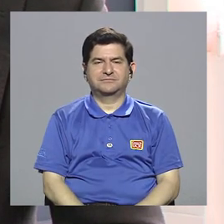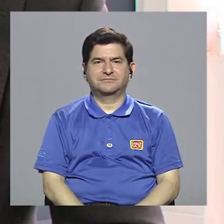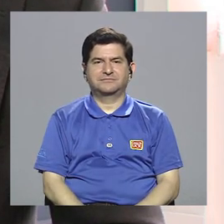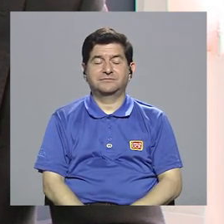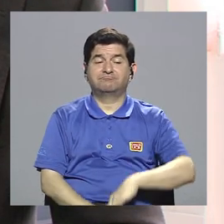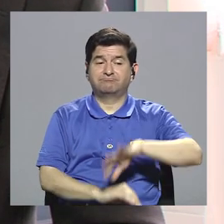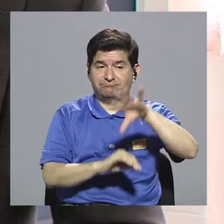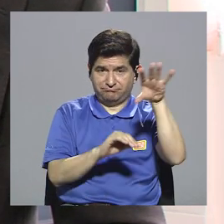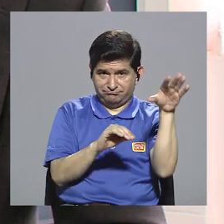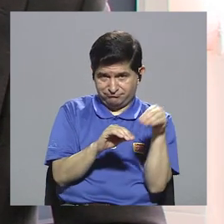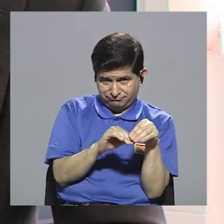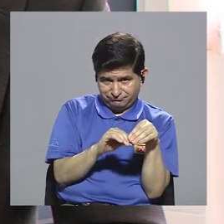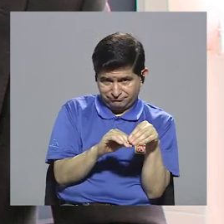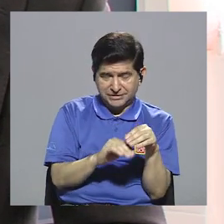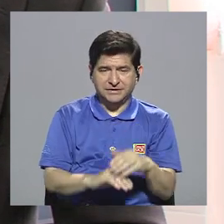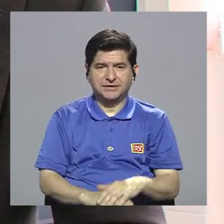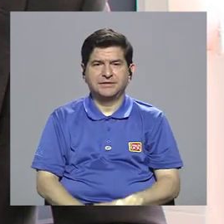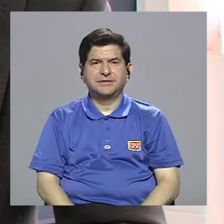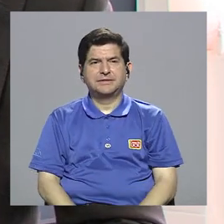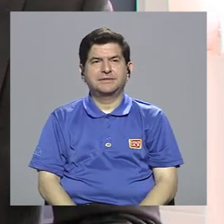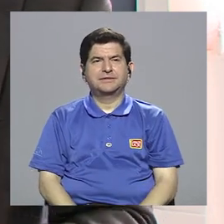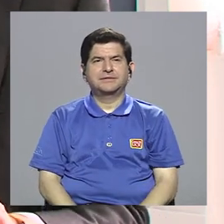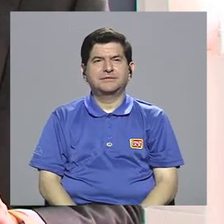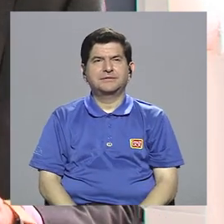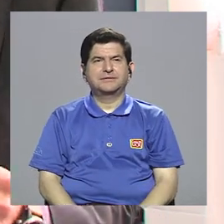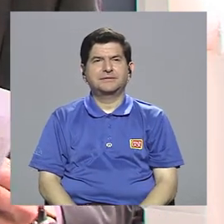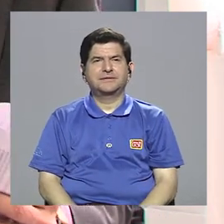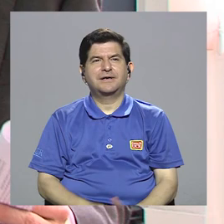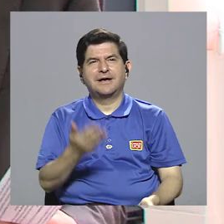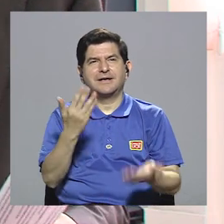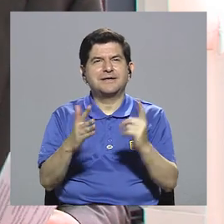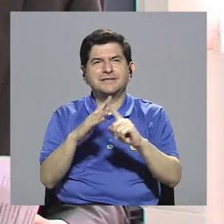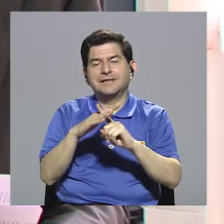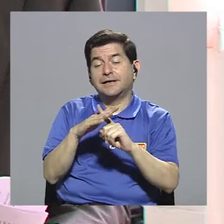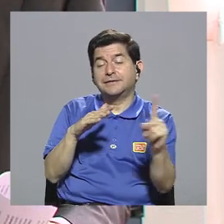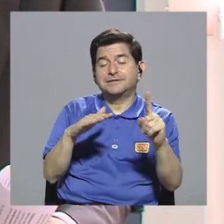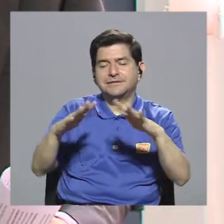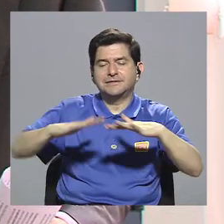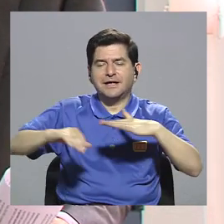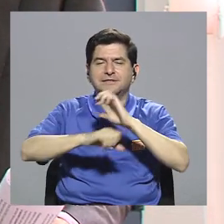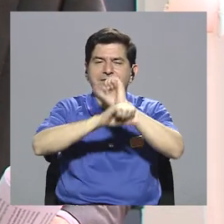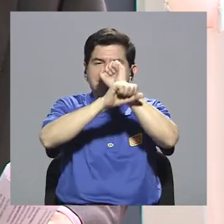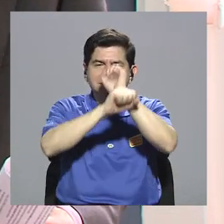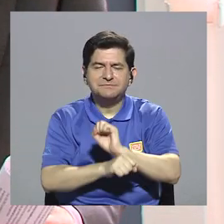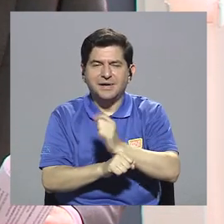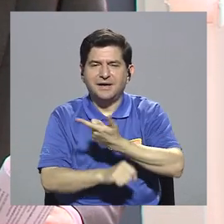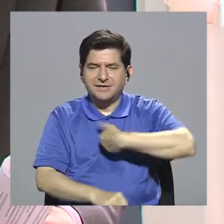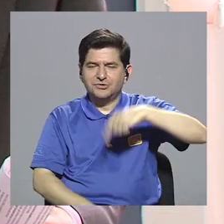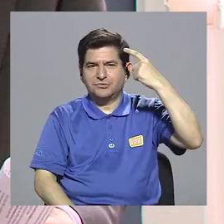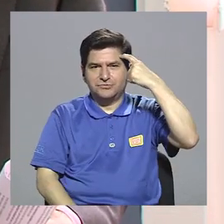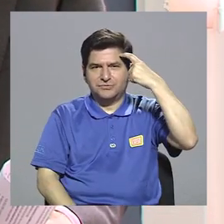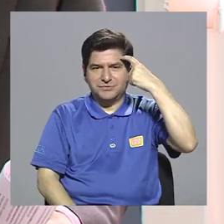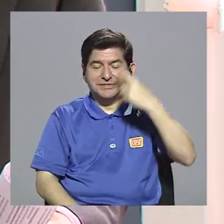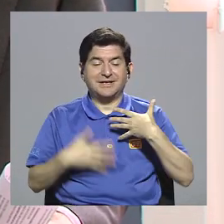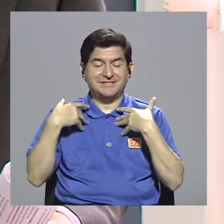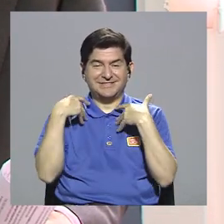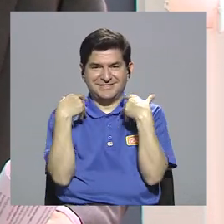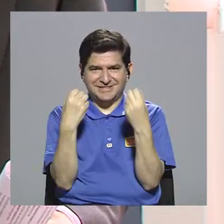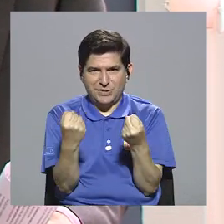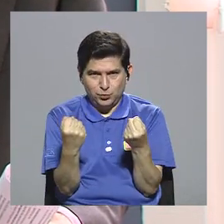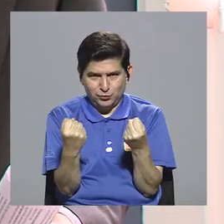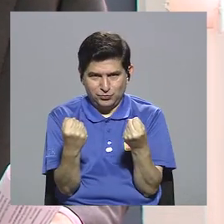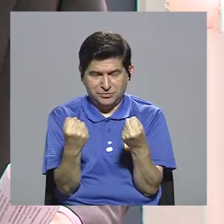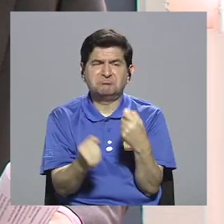y además que se escapa un poco del ámbito tradicional de lo que nosotros consideramos salud